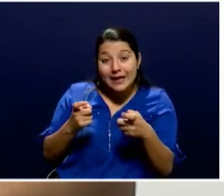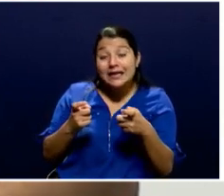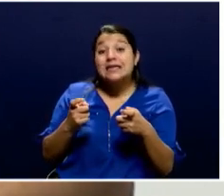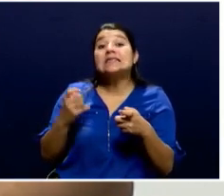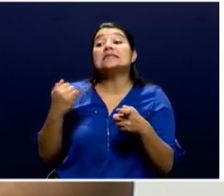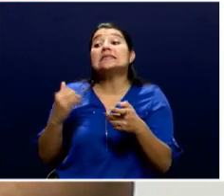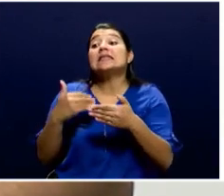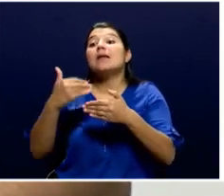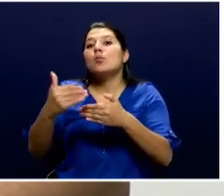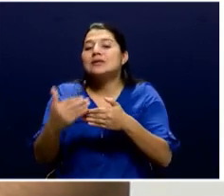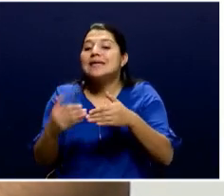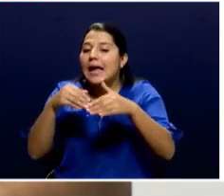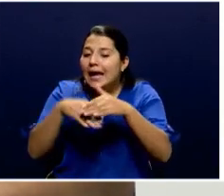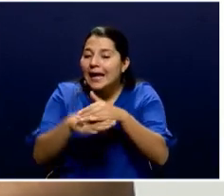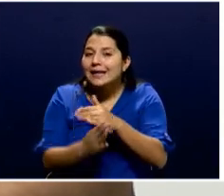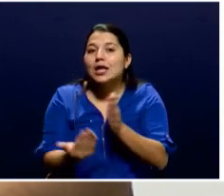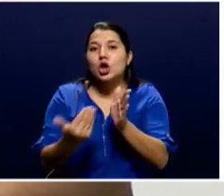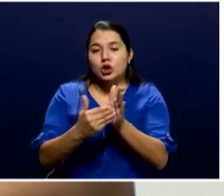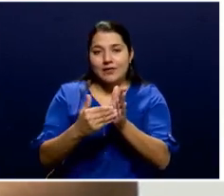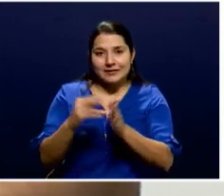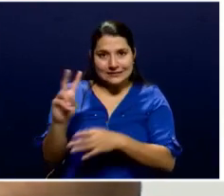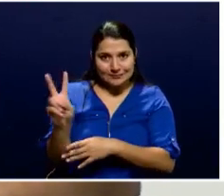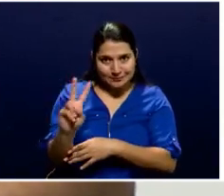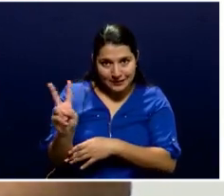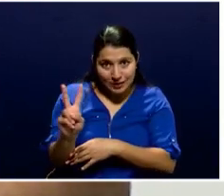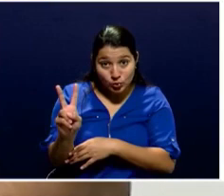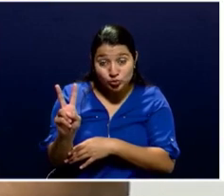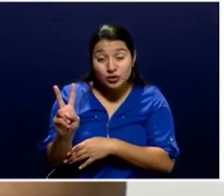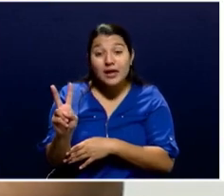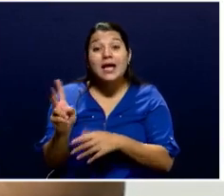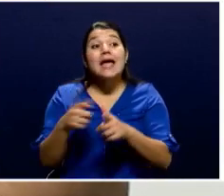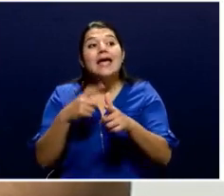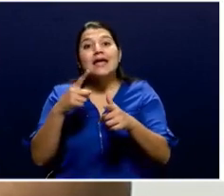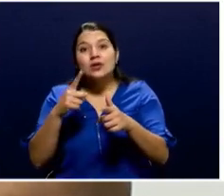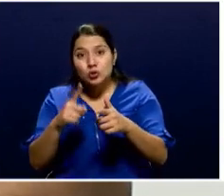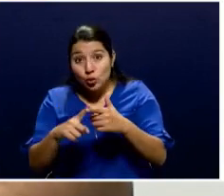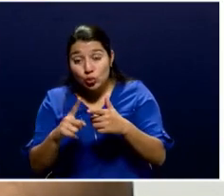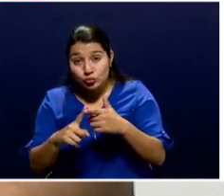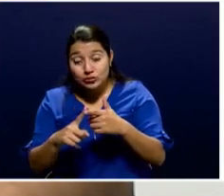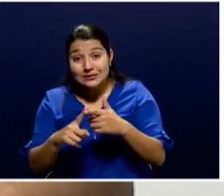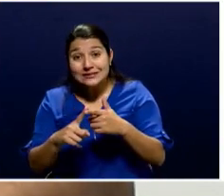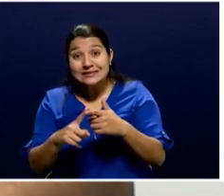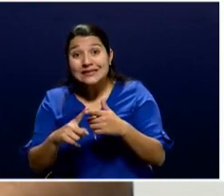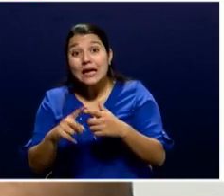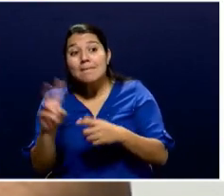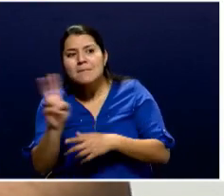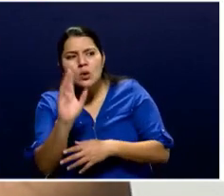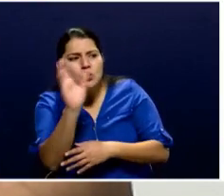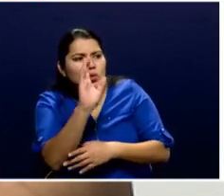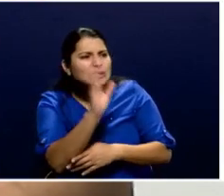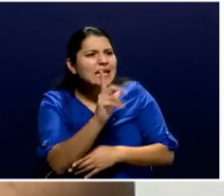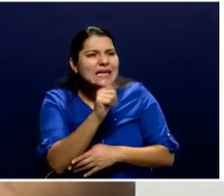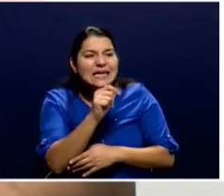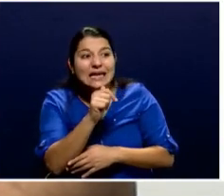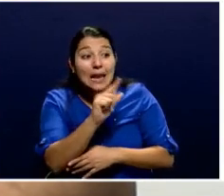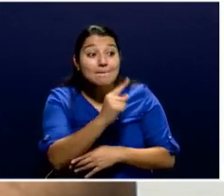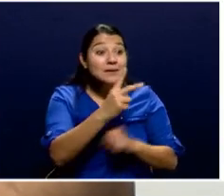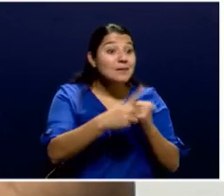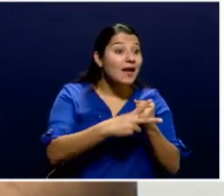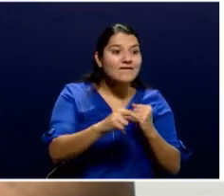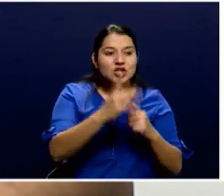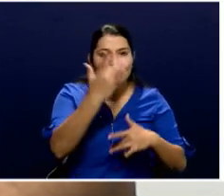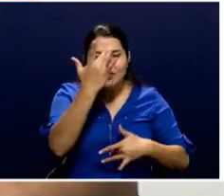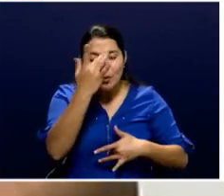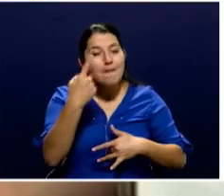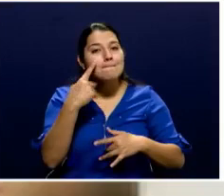restablecen las movilidades, esas personas que no fueron infectadas en la primera ola se pueden llegar a infectar, ¿verdad? El problema